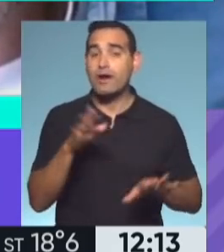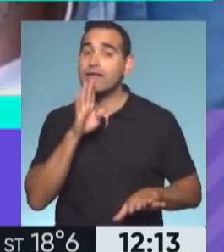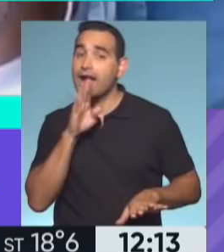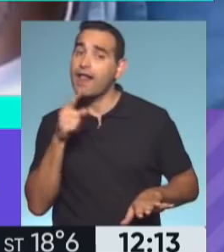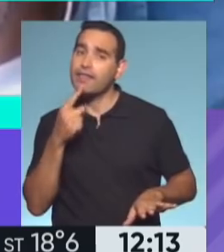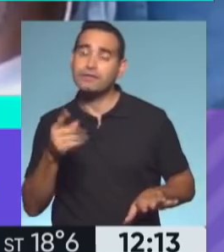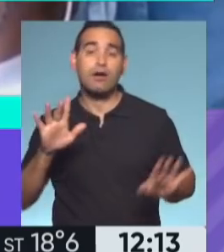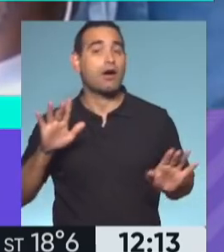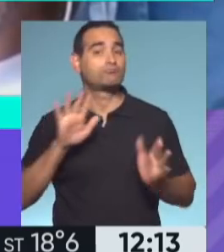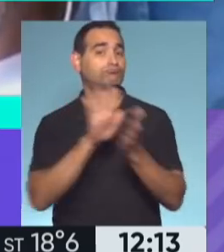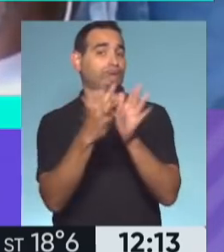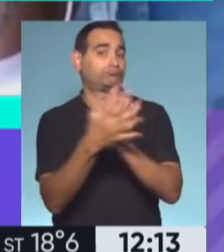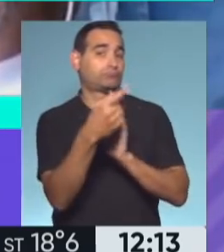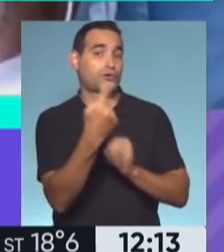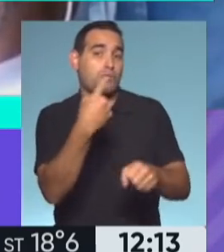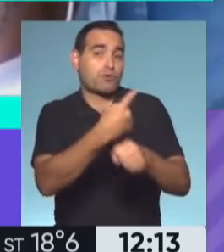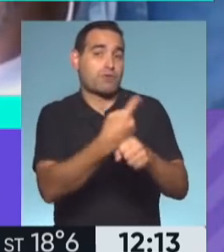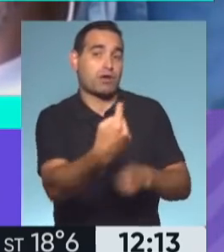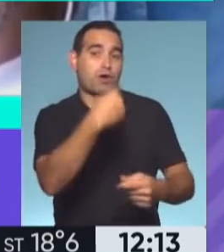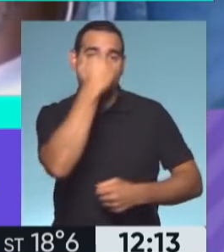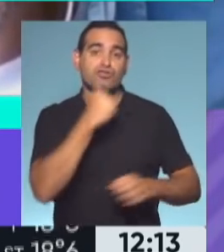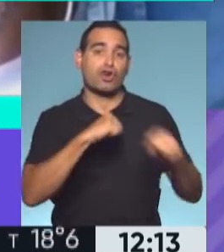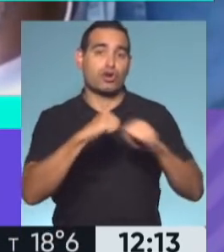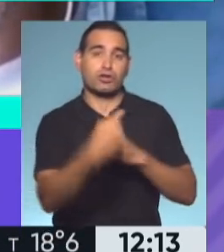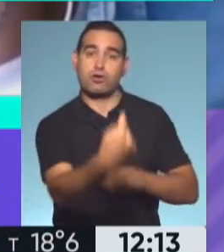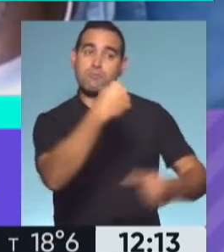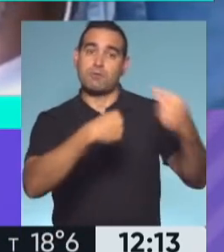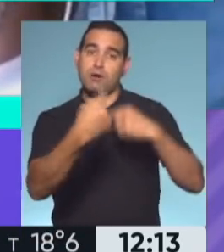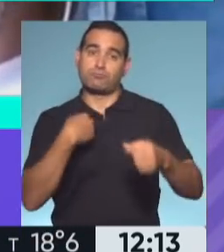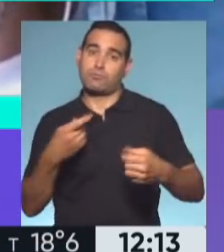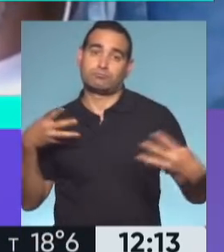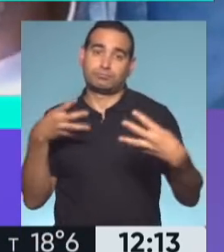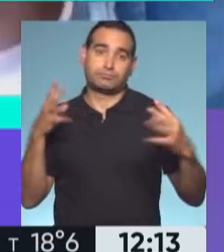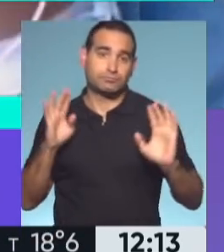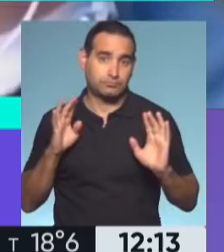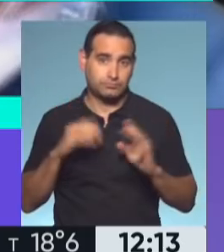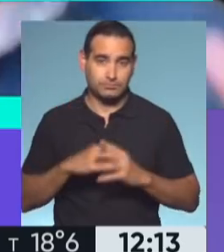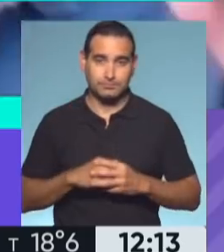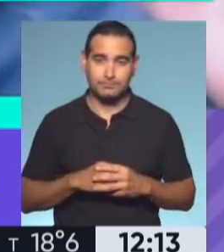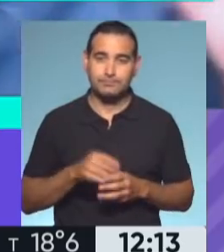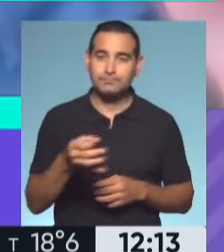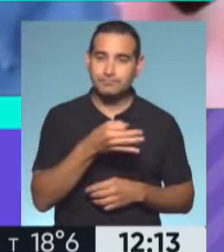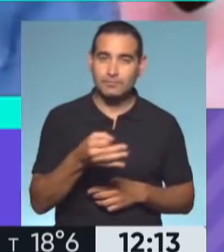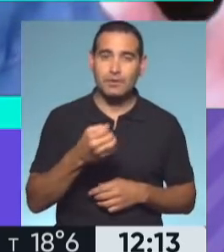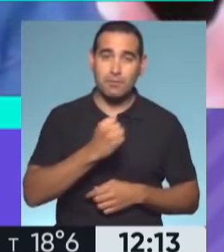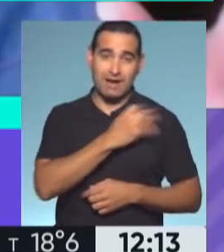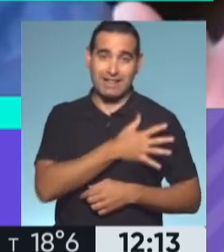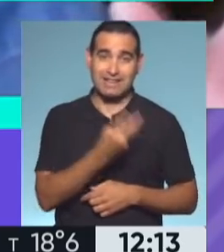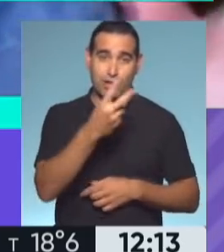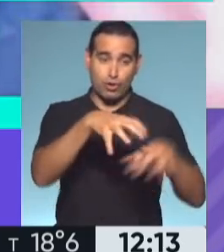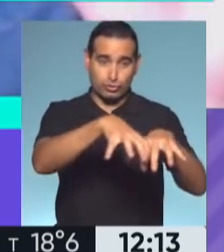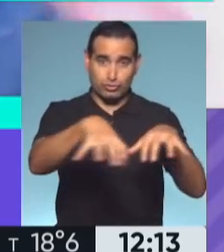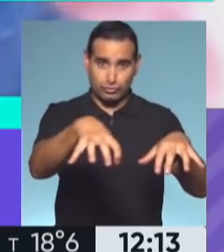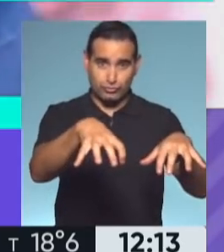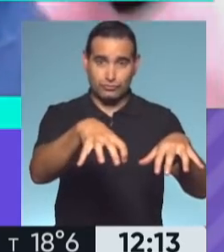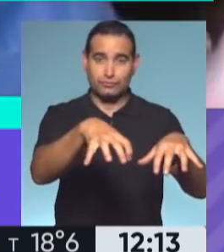está respondiendo a un ataque terrorista por parte del grupo Hamas. Sí, Palestina habría que dividirlo en 2.